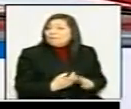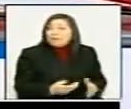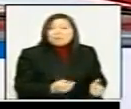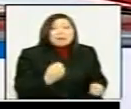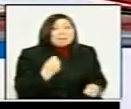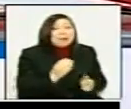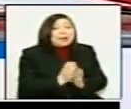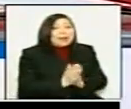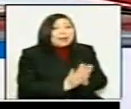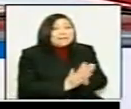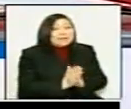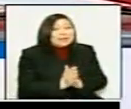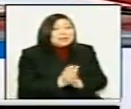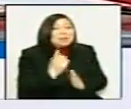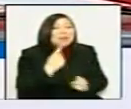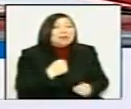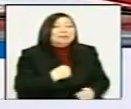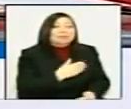beneficio irregular